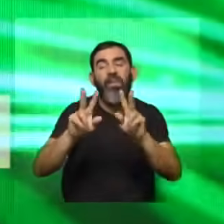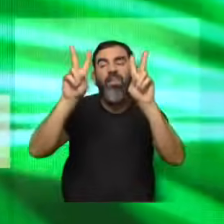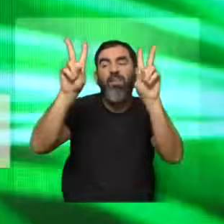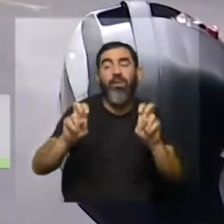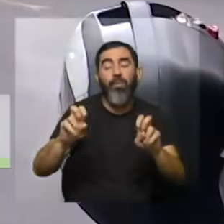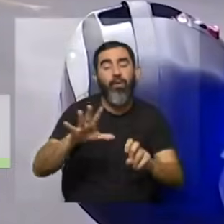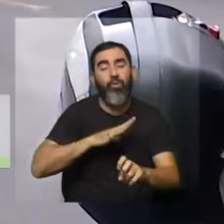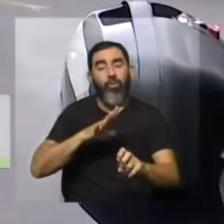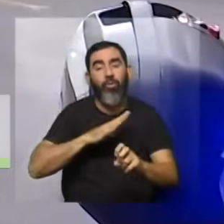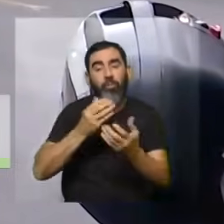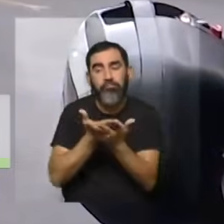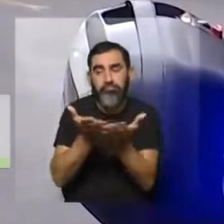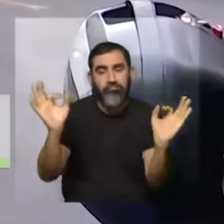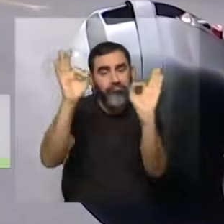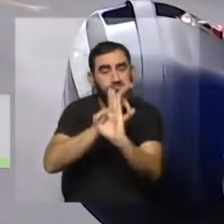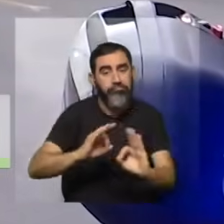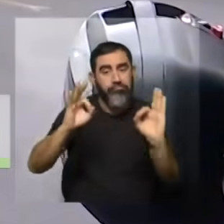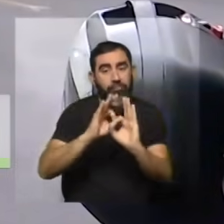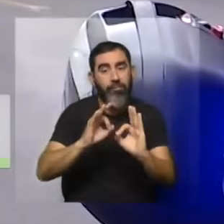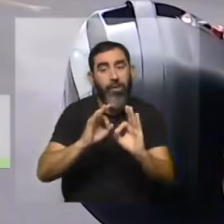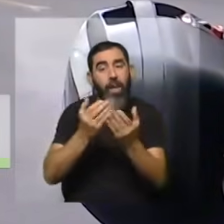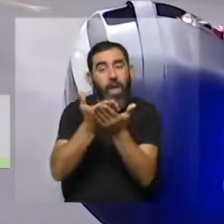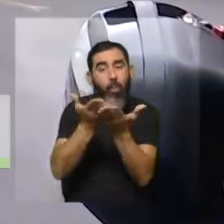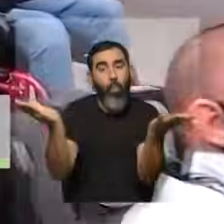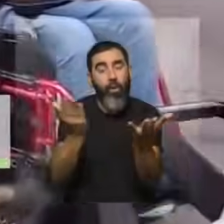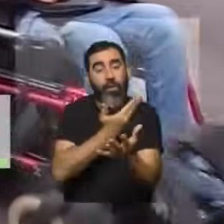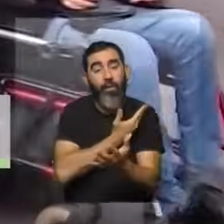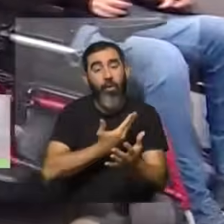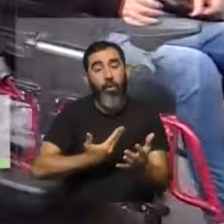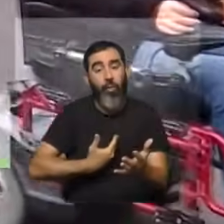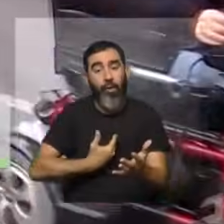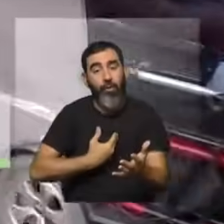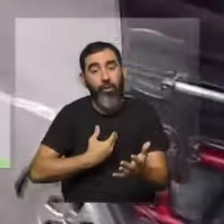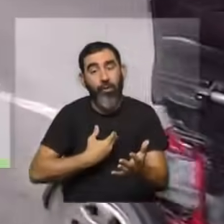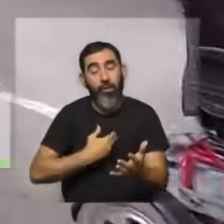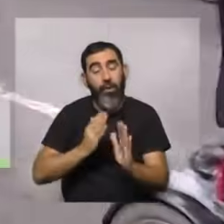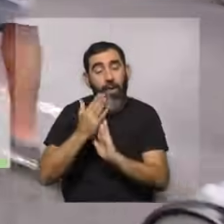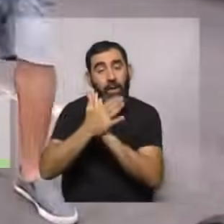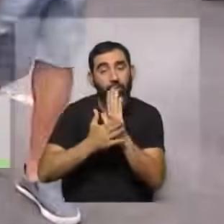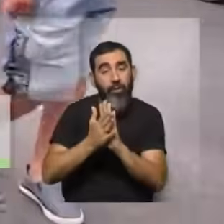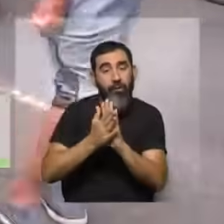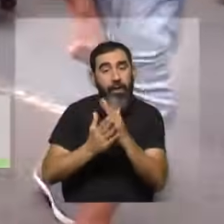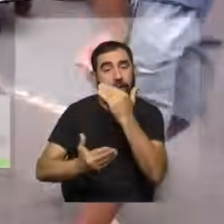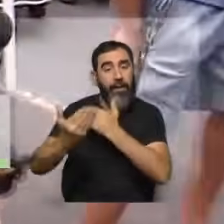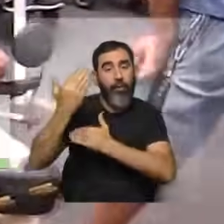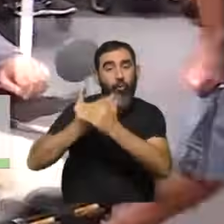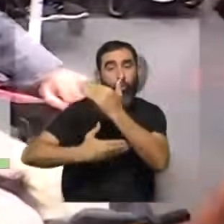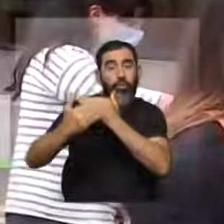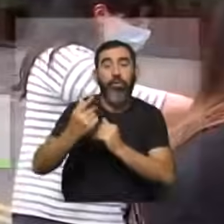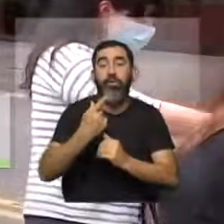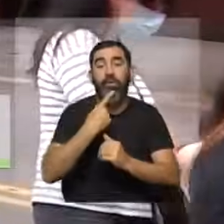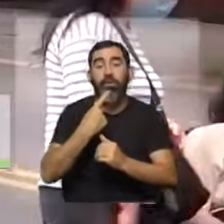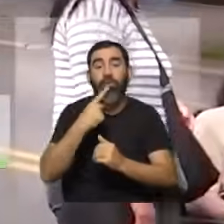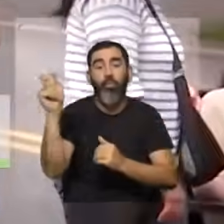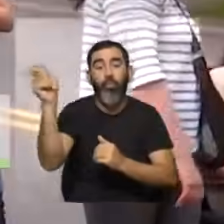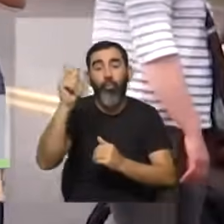temática sigue invisibilizada y que las señales que surgen desde el gobierno nacional marcan un retroceso de las